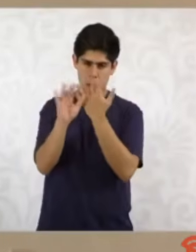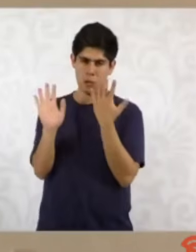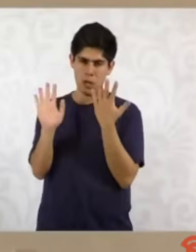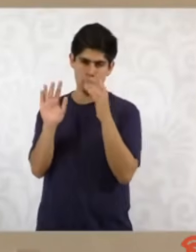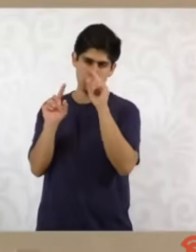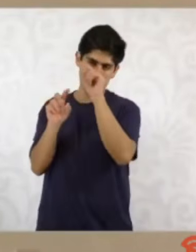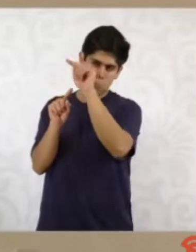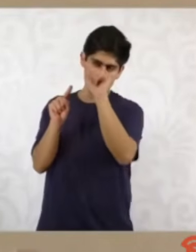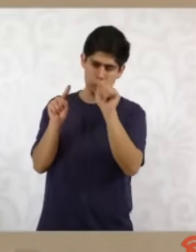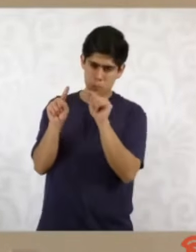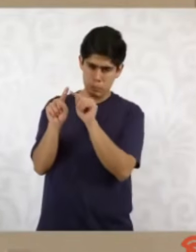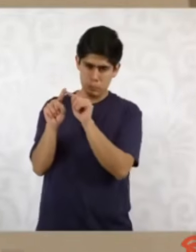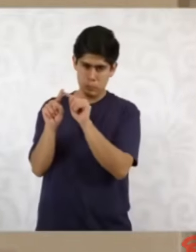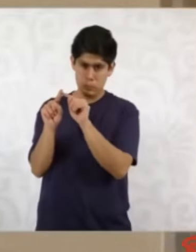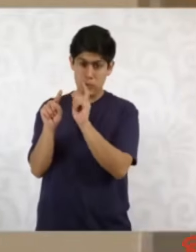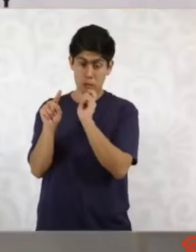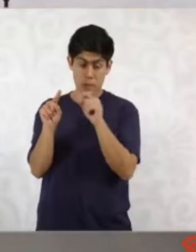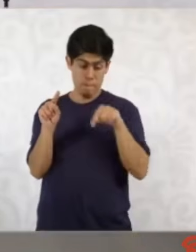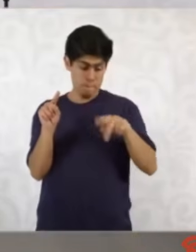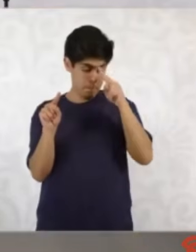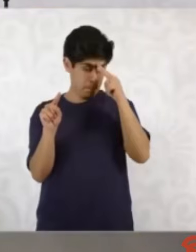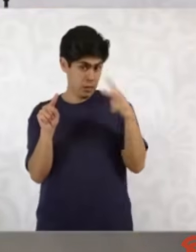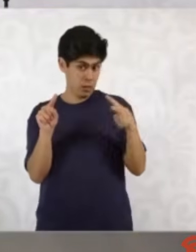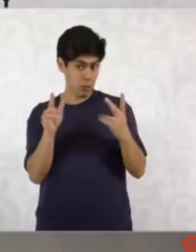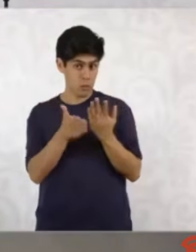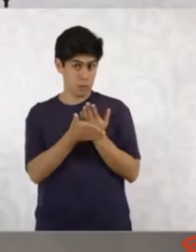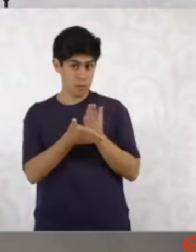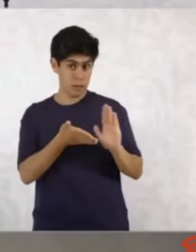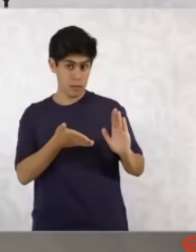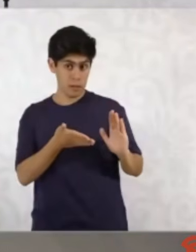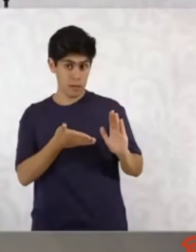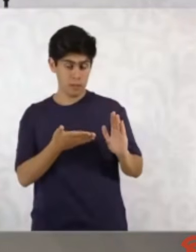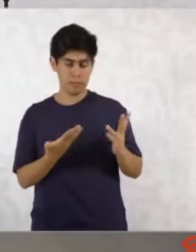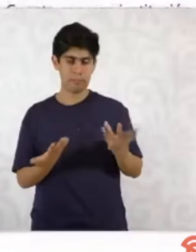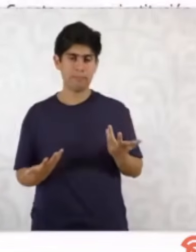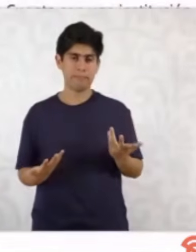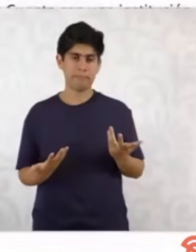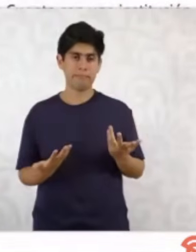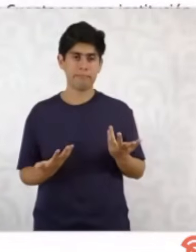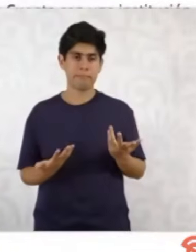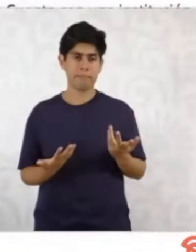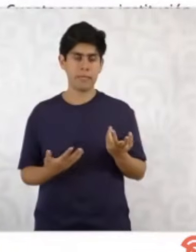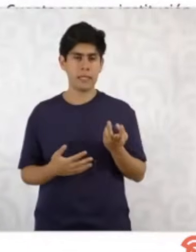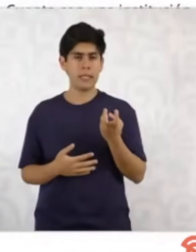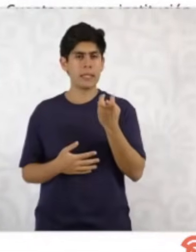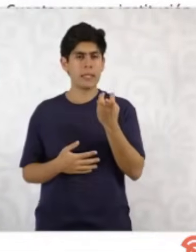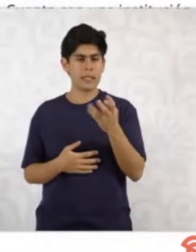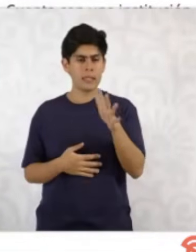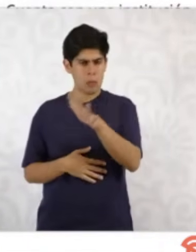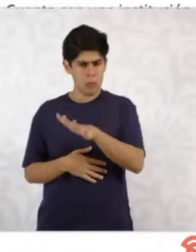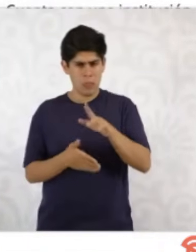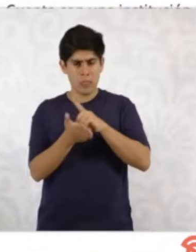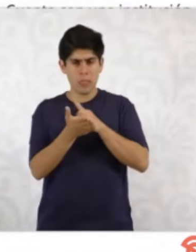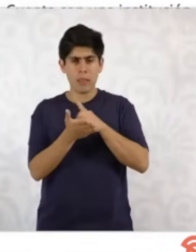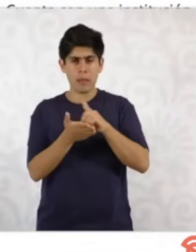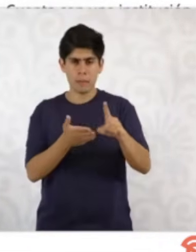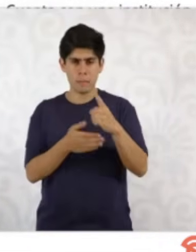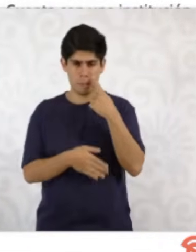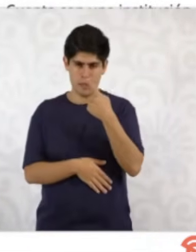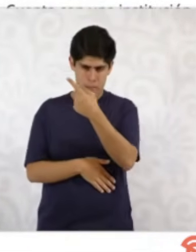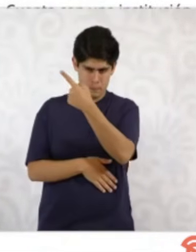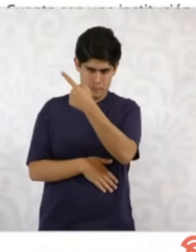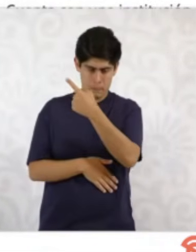un caso aislado? La protección de los derechos de las audiencias no es una idea nueva ni